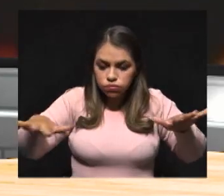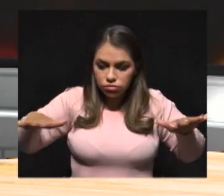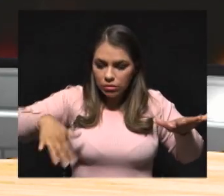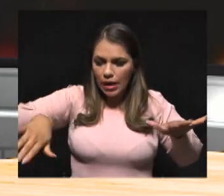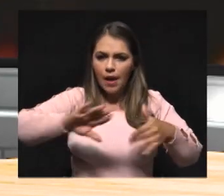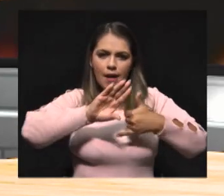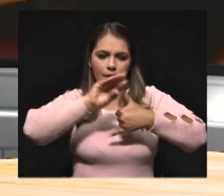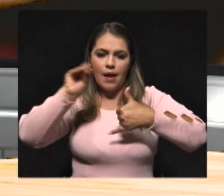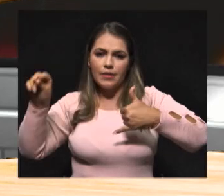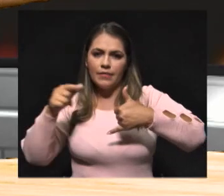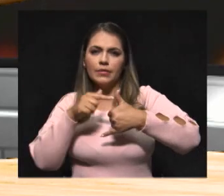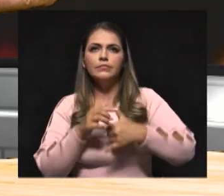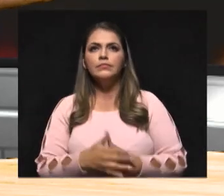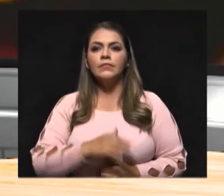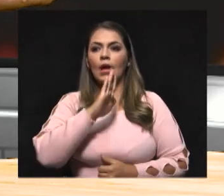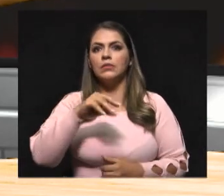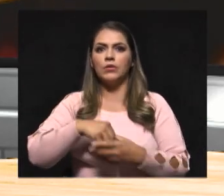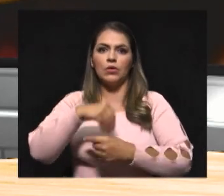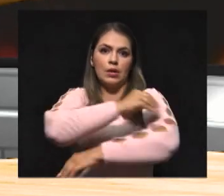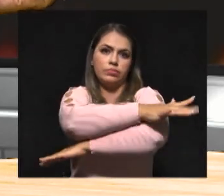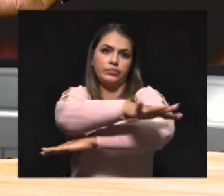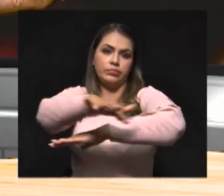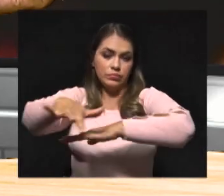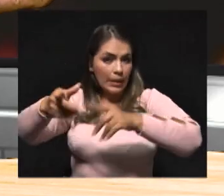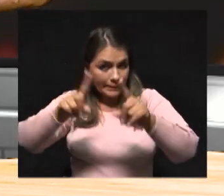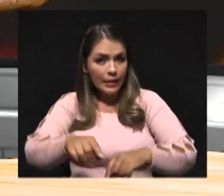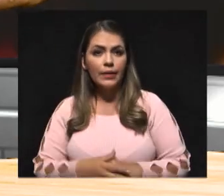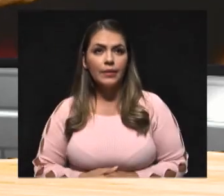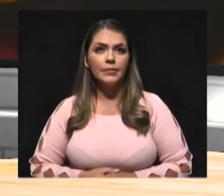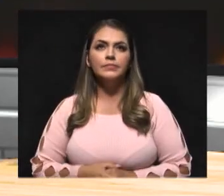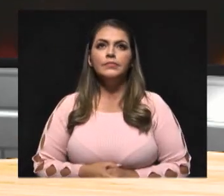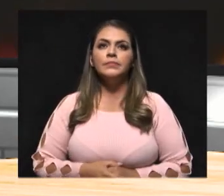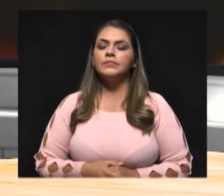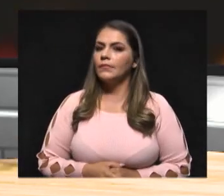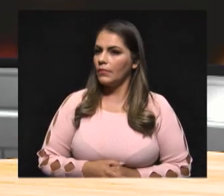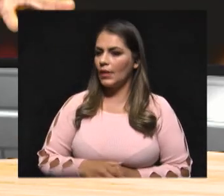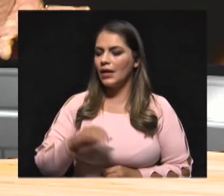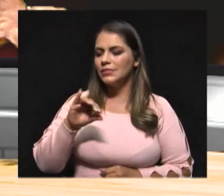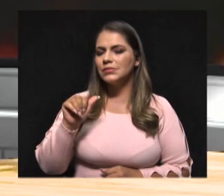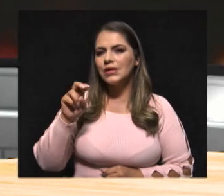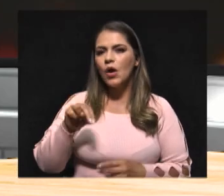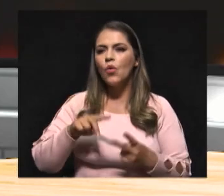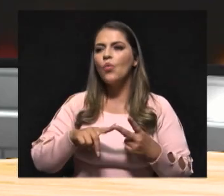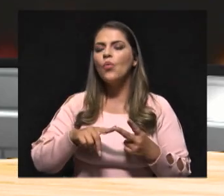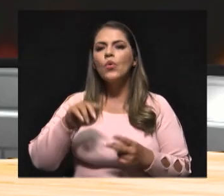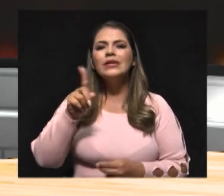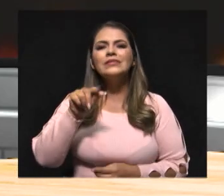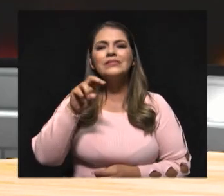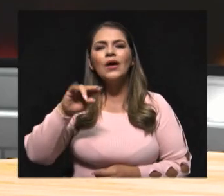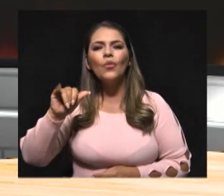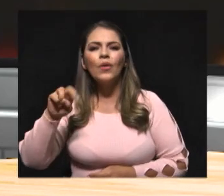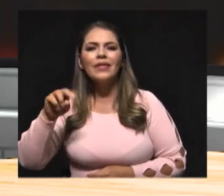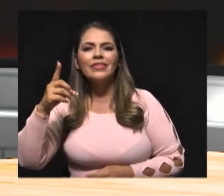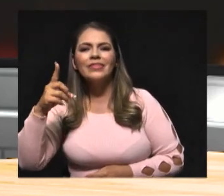tenemos la segunda extensión más grande en playas en el caribe de colombia y san juan de dios' municipios pequeños